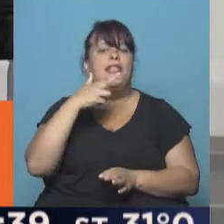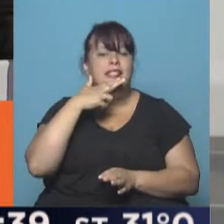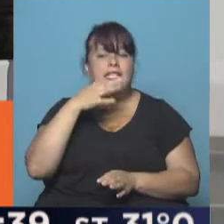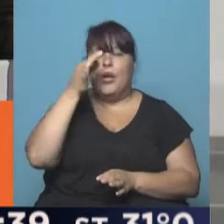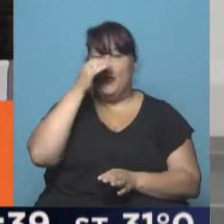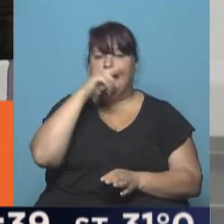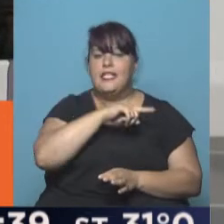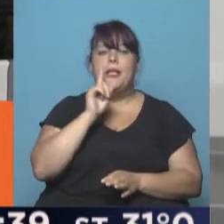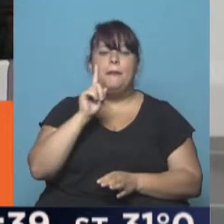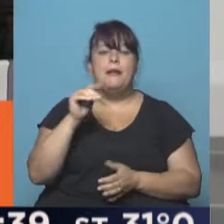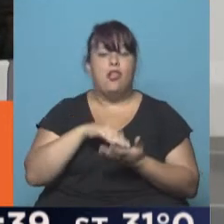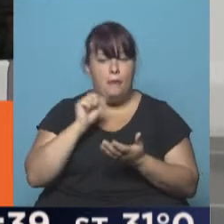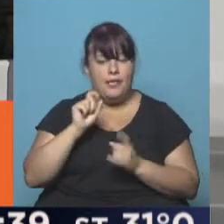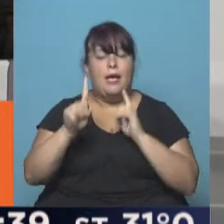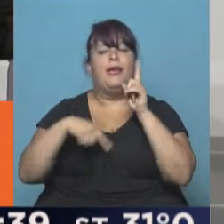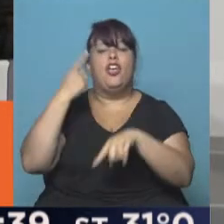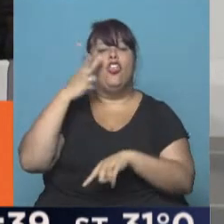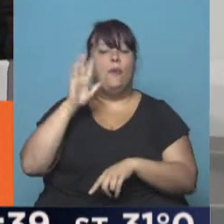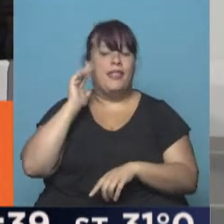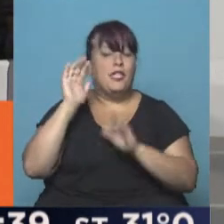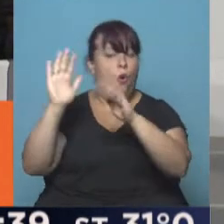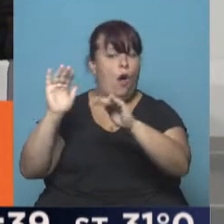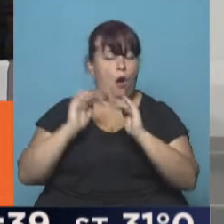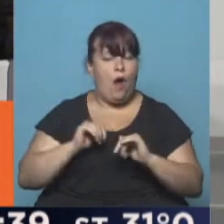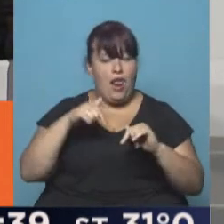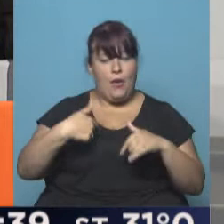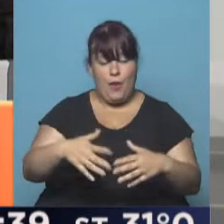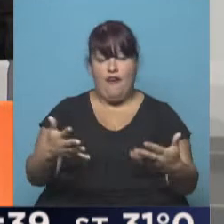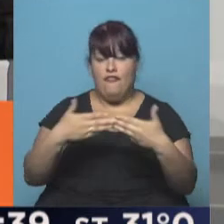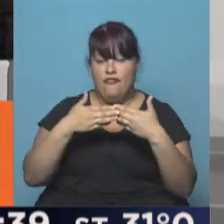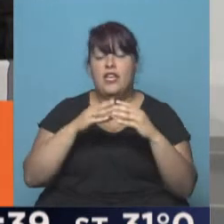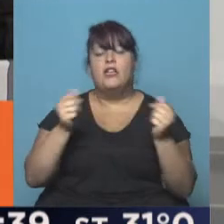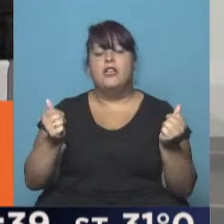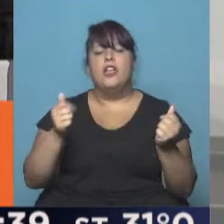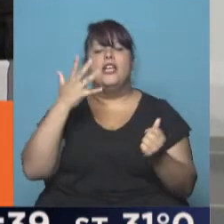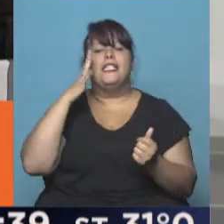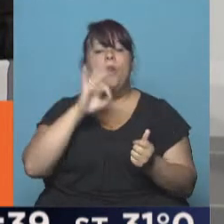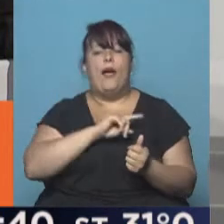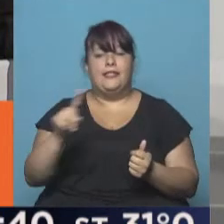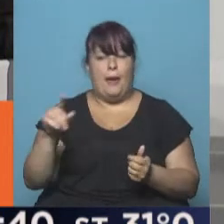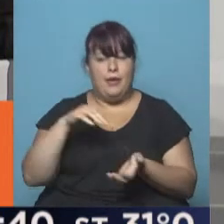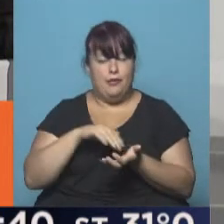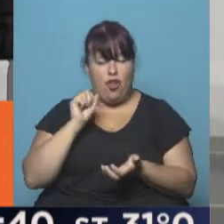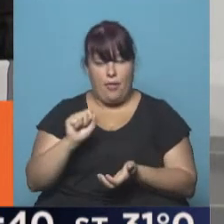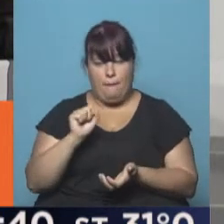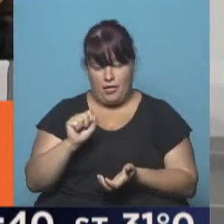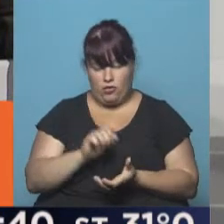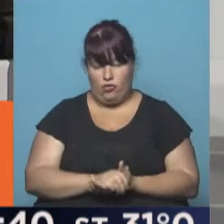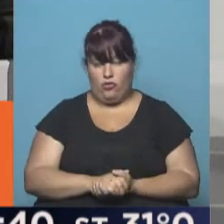27.000 millones de pesos, así como en el 2016 va a cerrar en el orden de los 50.000 millones de